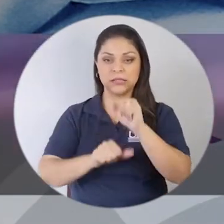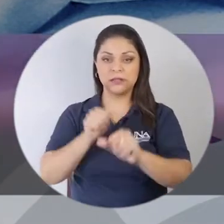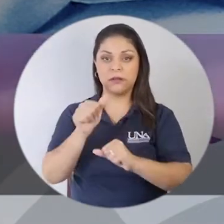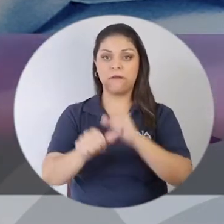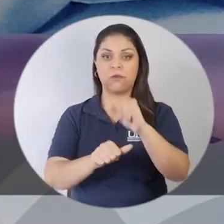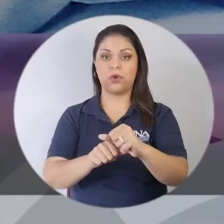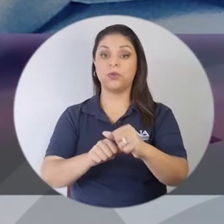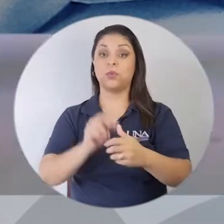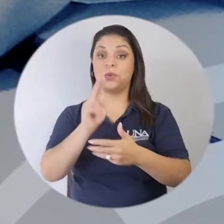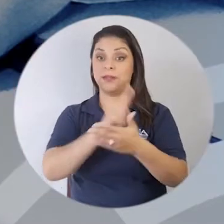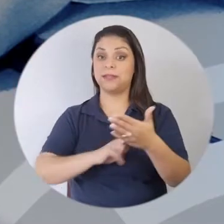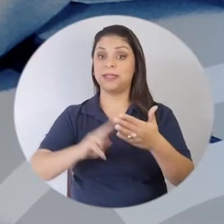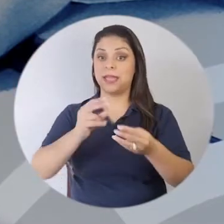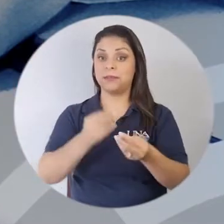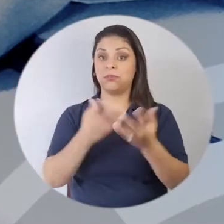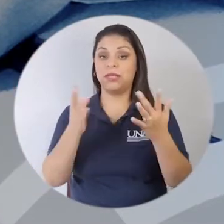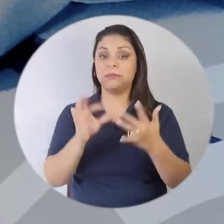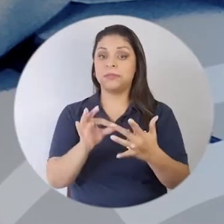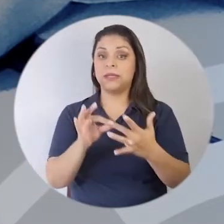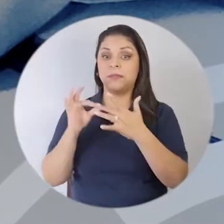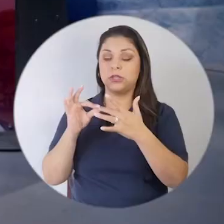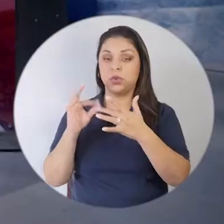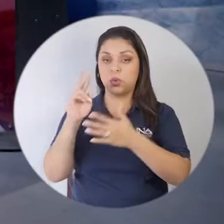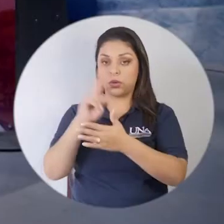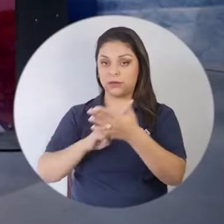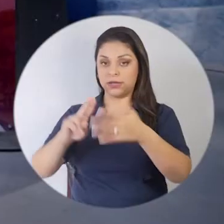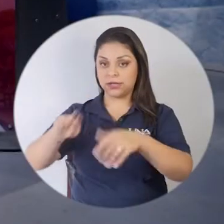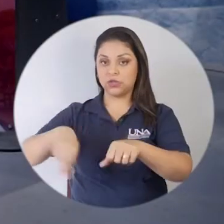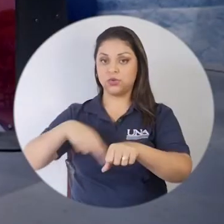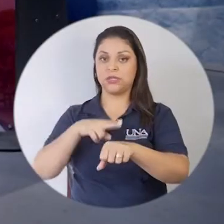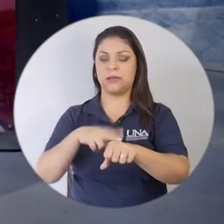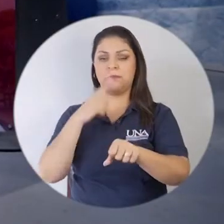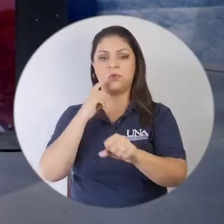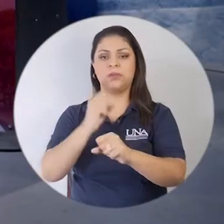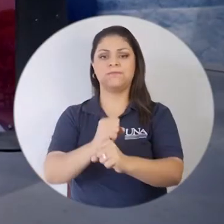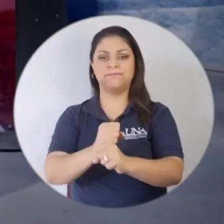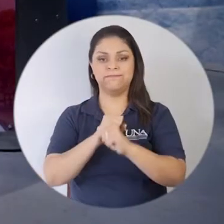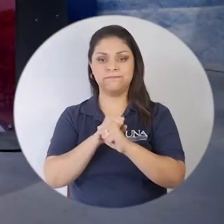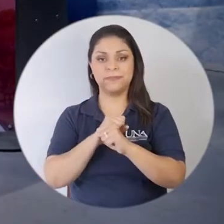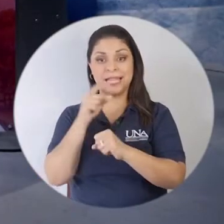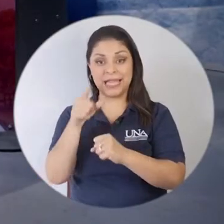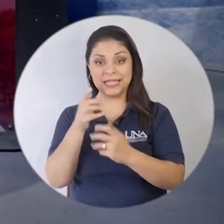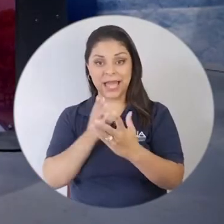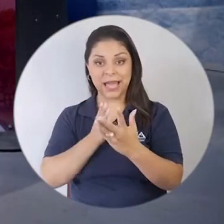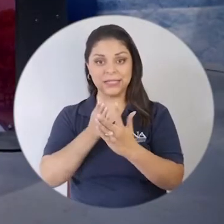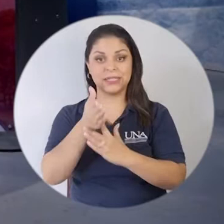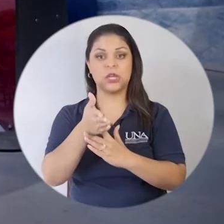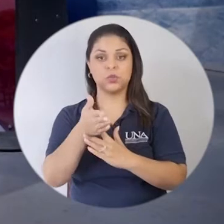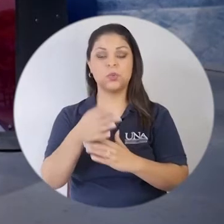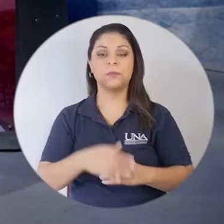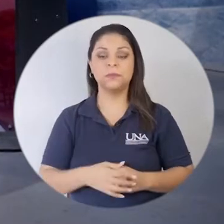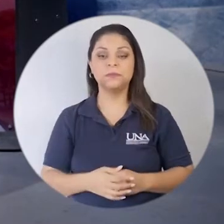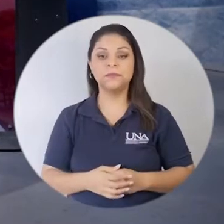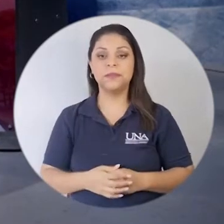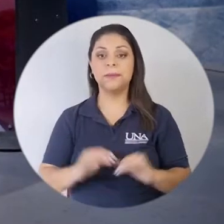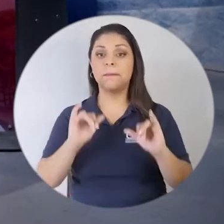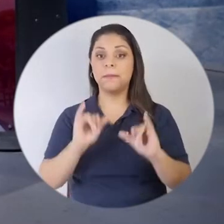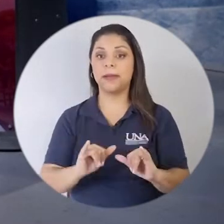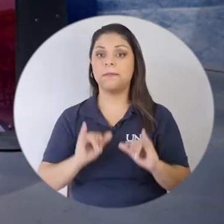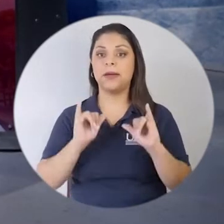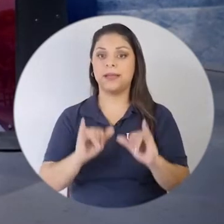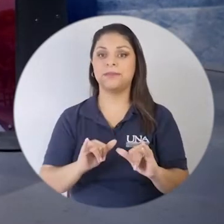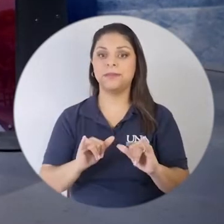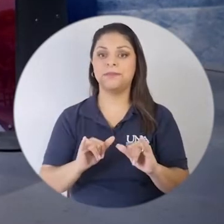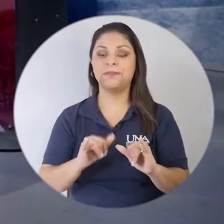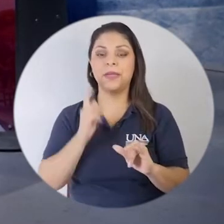las universidades públicas, específicamente la Universidad Nacional, por garantizar ese acceso y, ¿verdad?, y esa